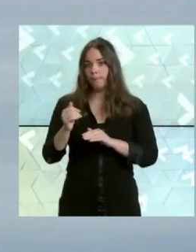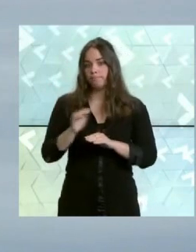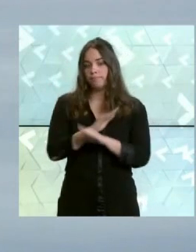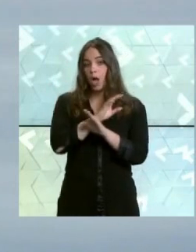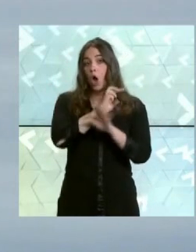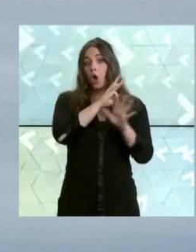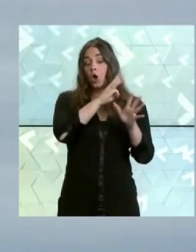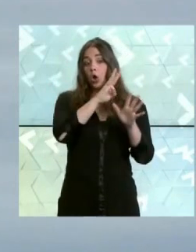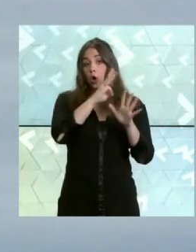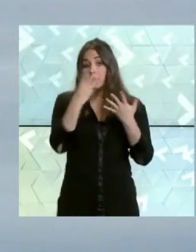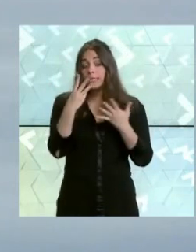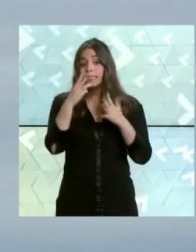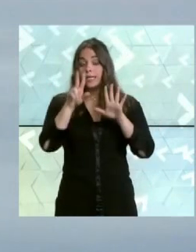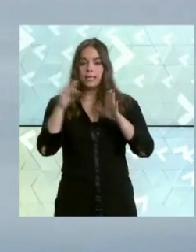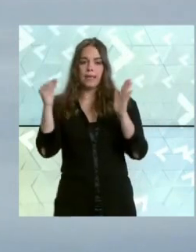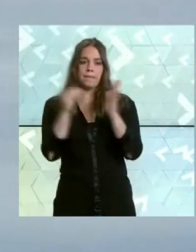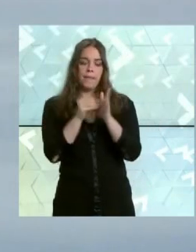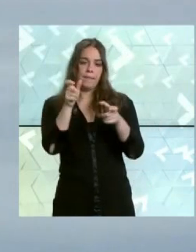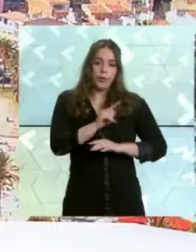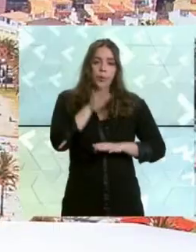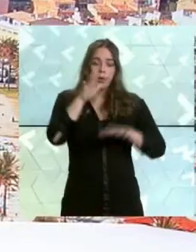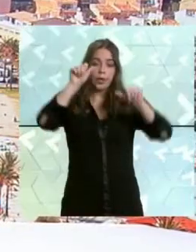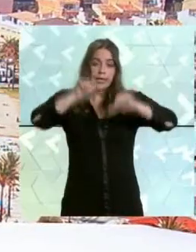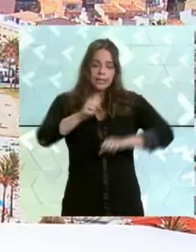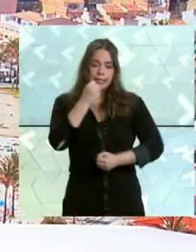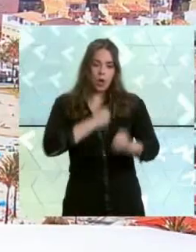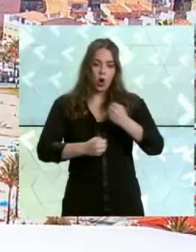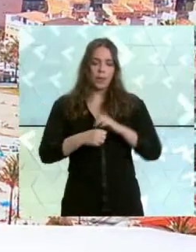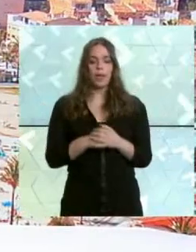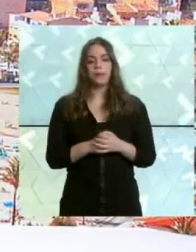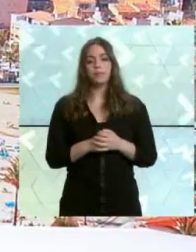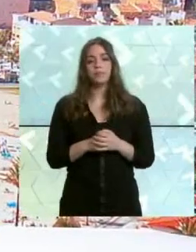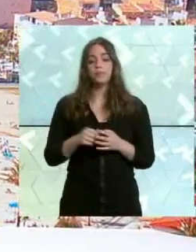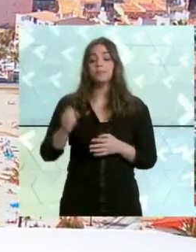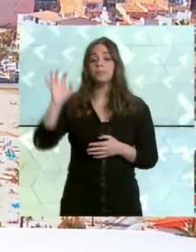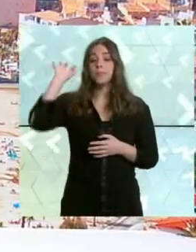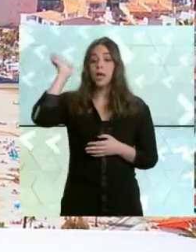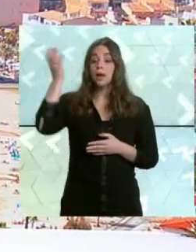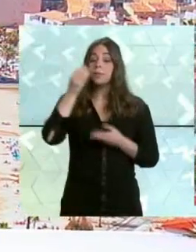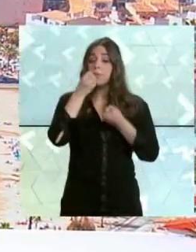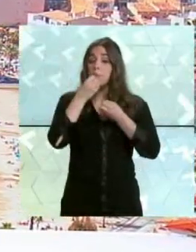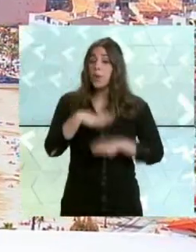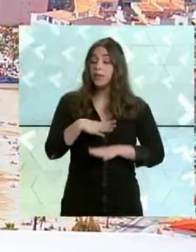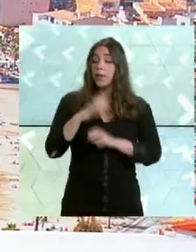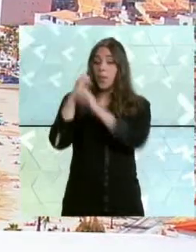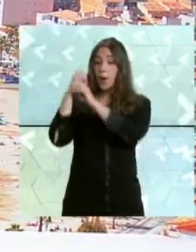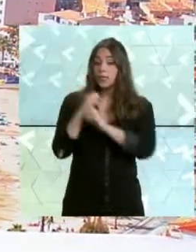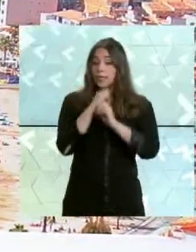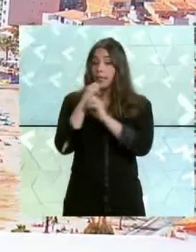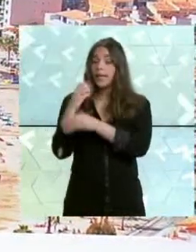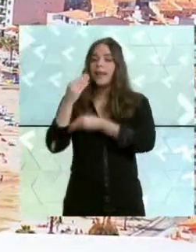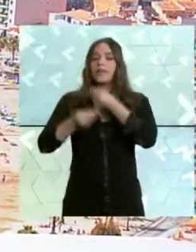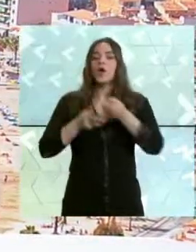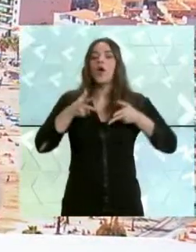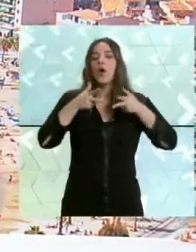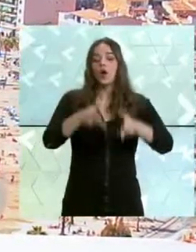trabajadores en los últimos 10 años el buen tiempo estos primeros días de semana santa está haciendo que